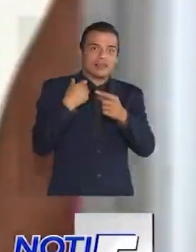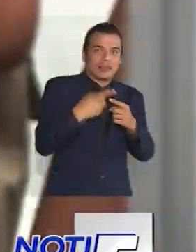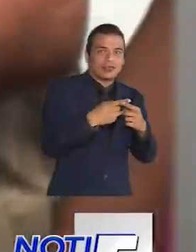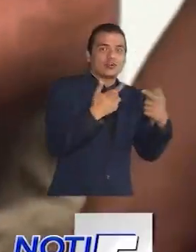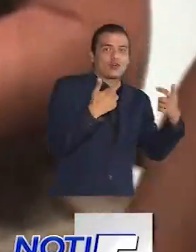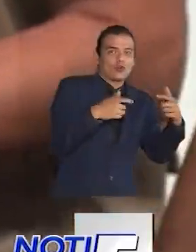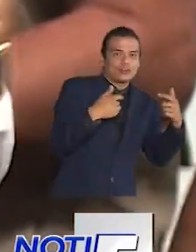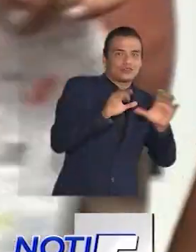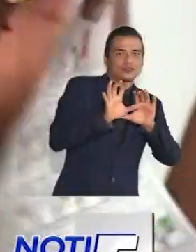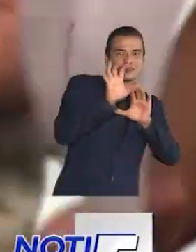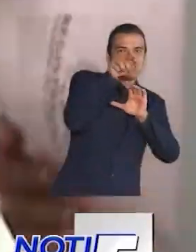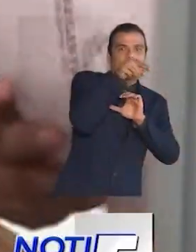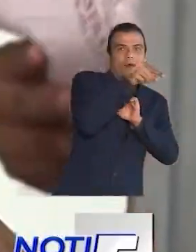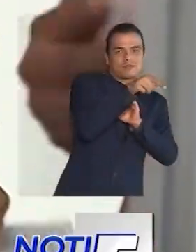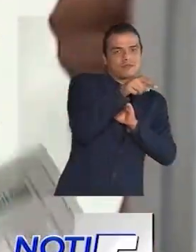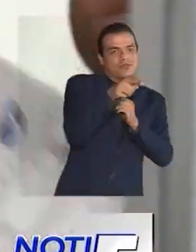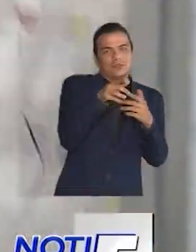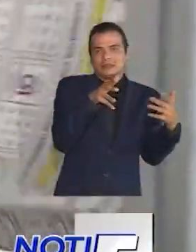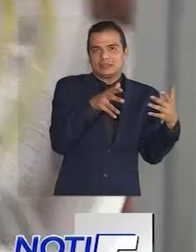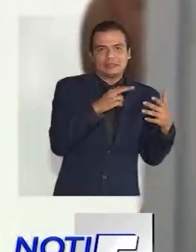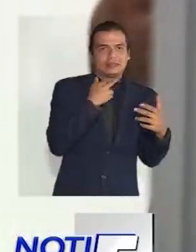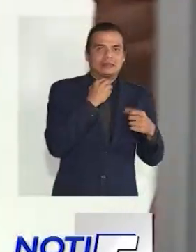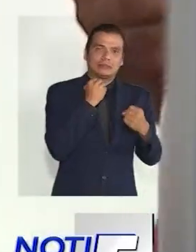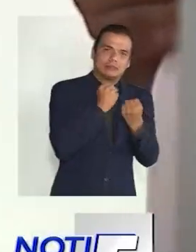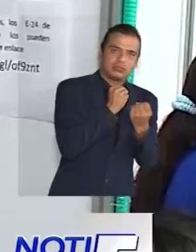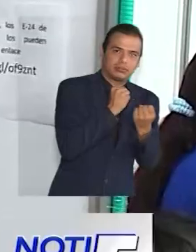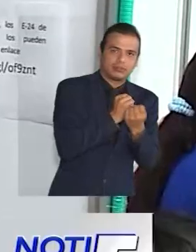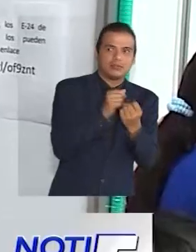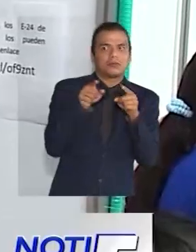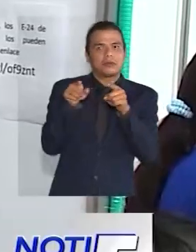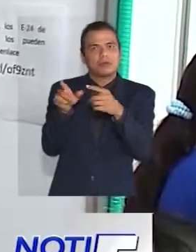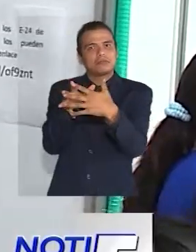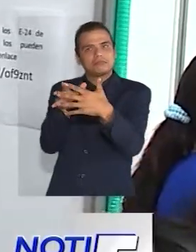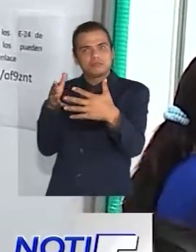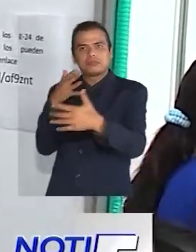Mora. Sin embargo, con el objetivo de optimizar la logística